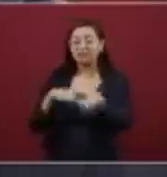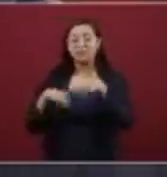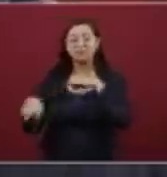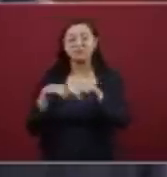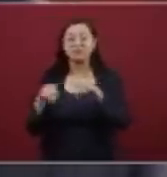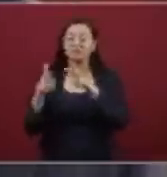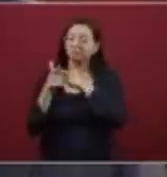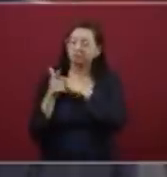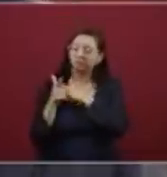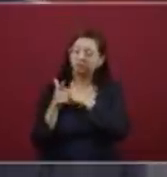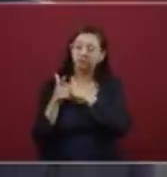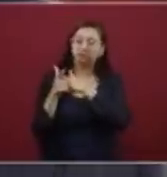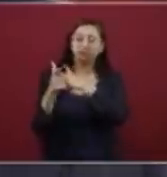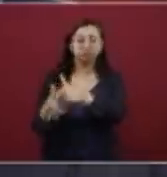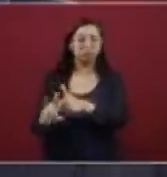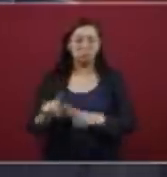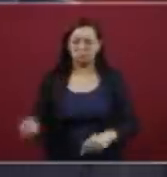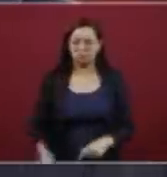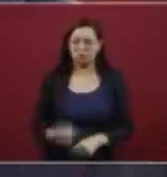a